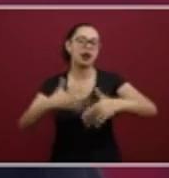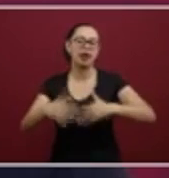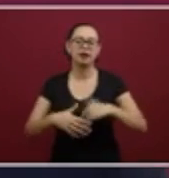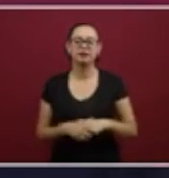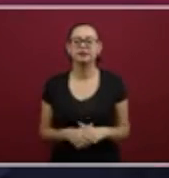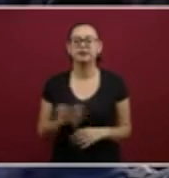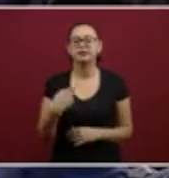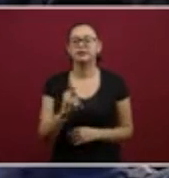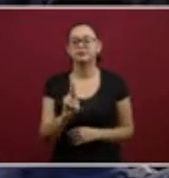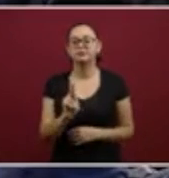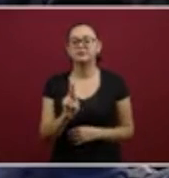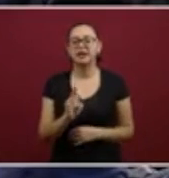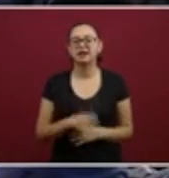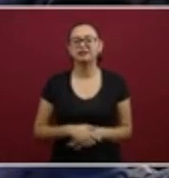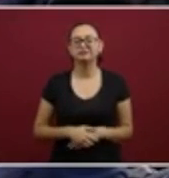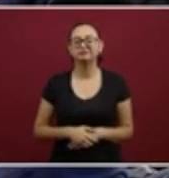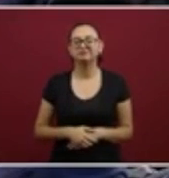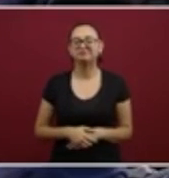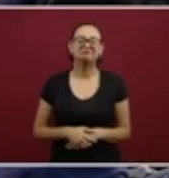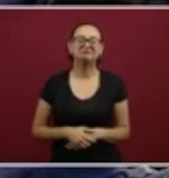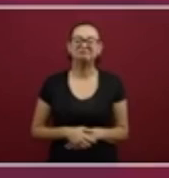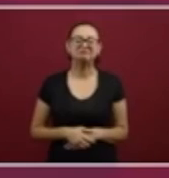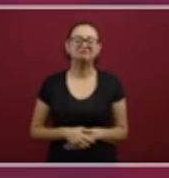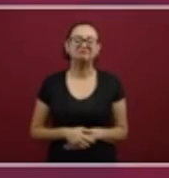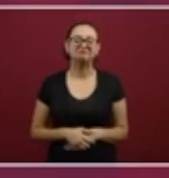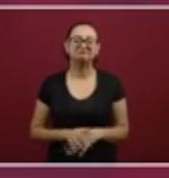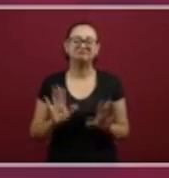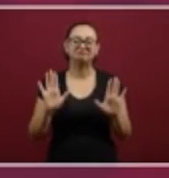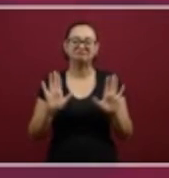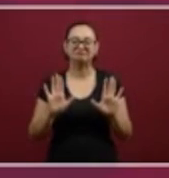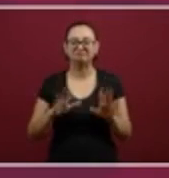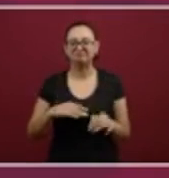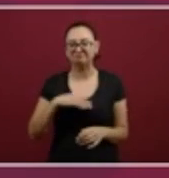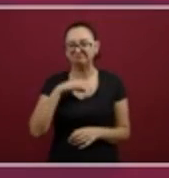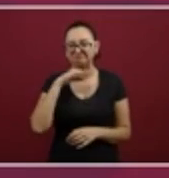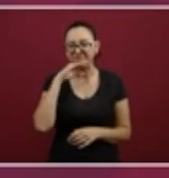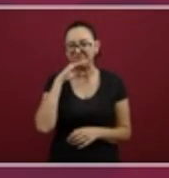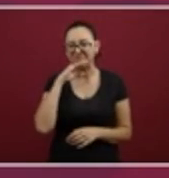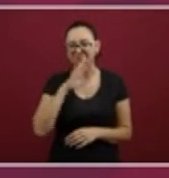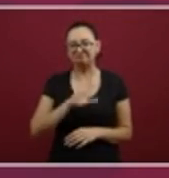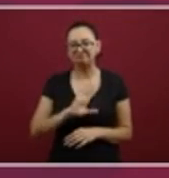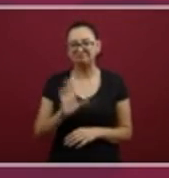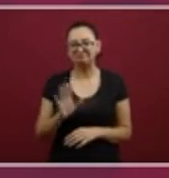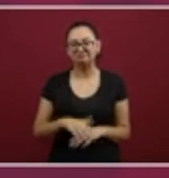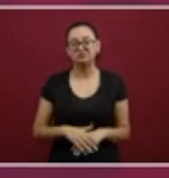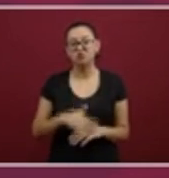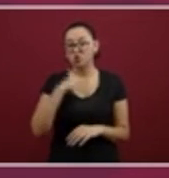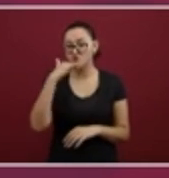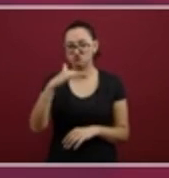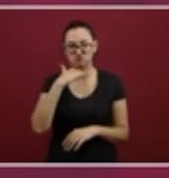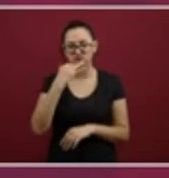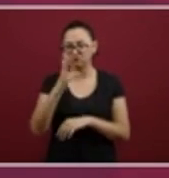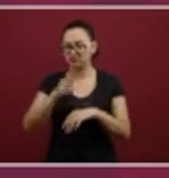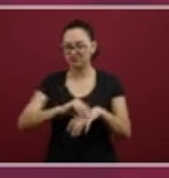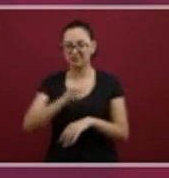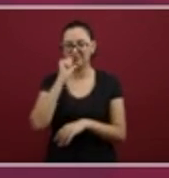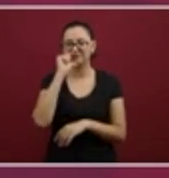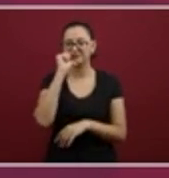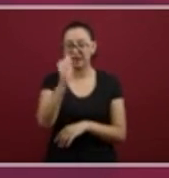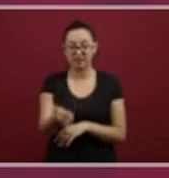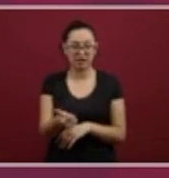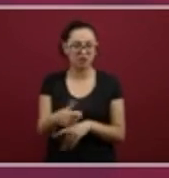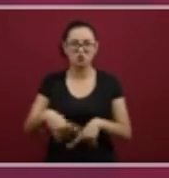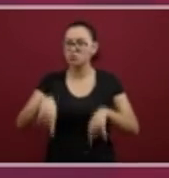Pero de todas maneras nosotros no vamos a permitir la corrupción de